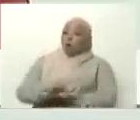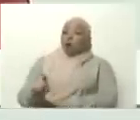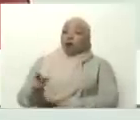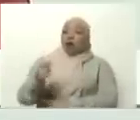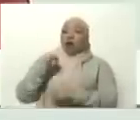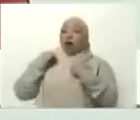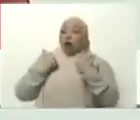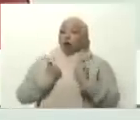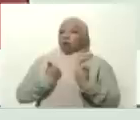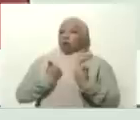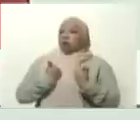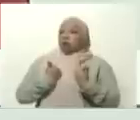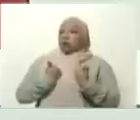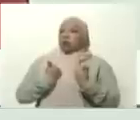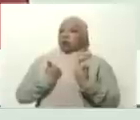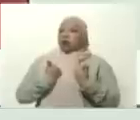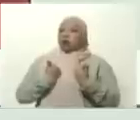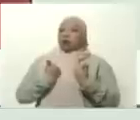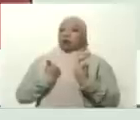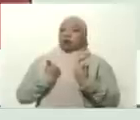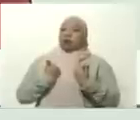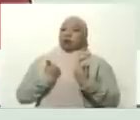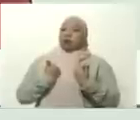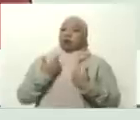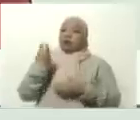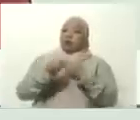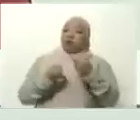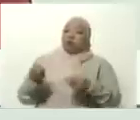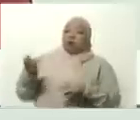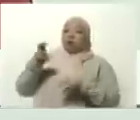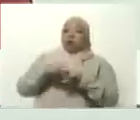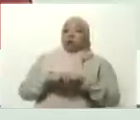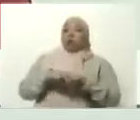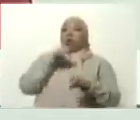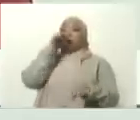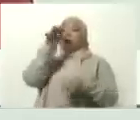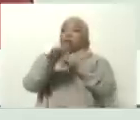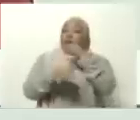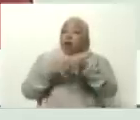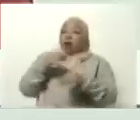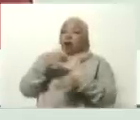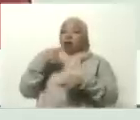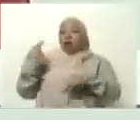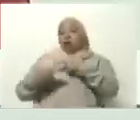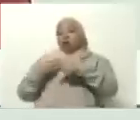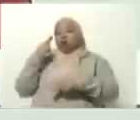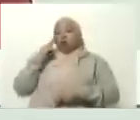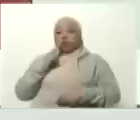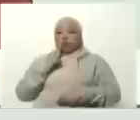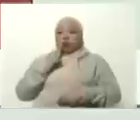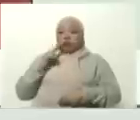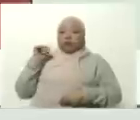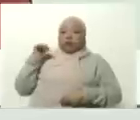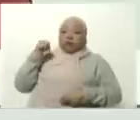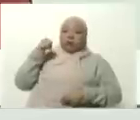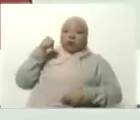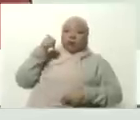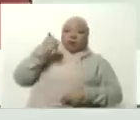rendirnos. Yo siempre digo, hay que sentarse con ellos para explicarles que esta revolución bolivariana es de largo